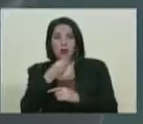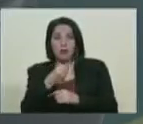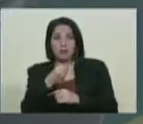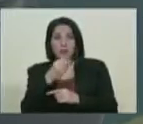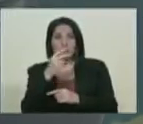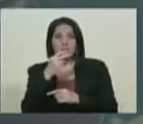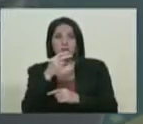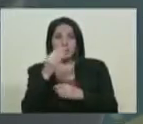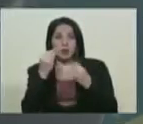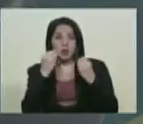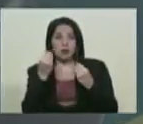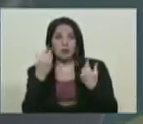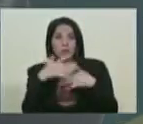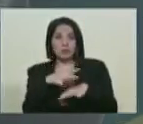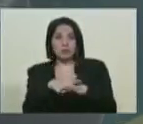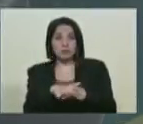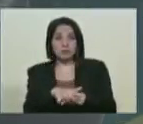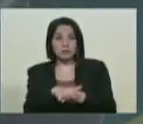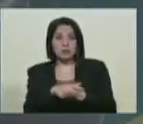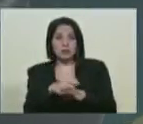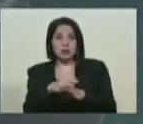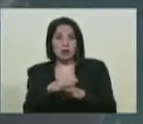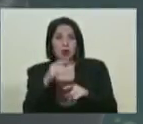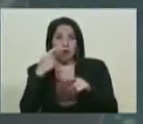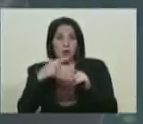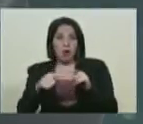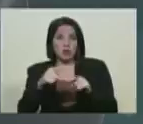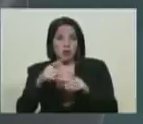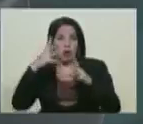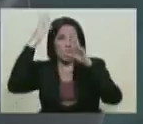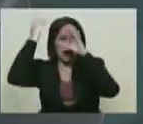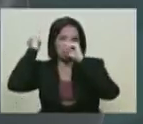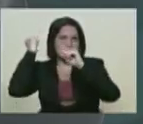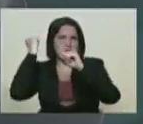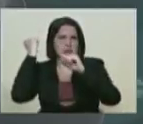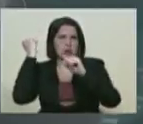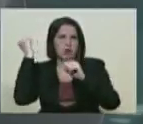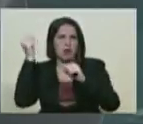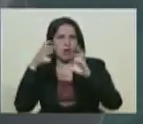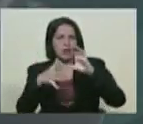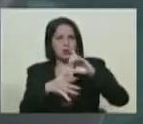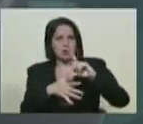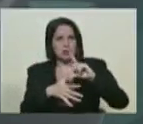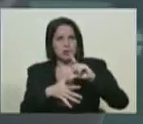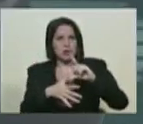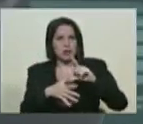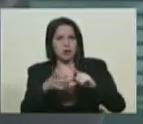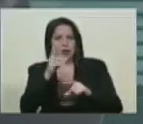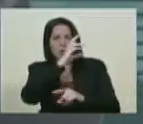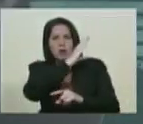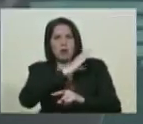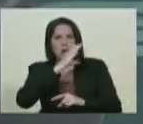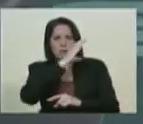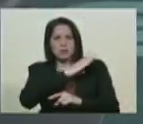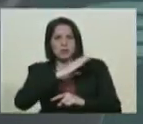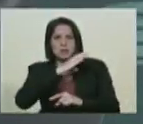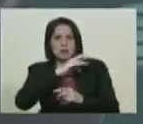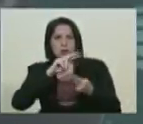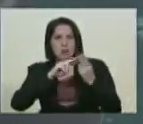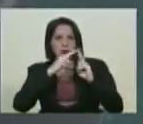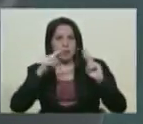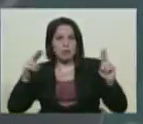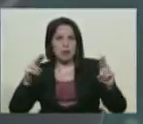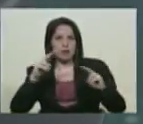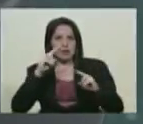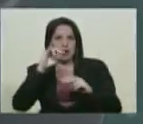1 y 2 de diciembre de 2017 con la incorporación de también cancilleres latinoamericanos. Por su parte, el comisionado de diálogo por la paz, Jorge Rodríguez, agradeció al